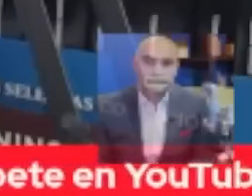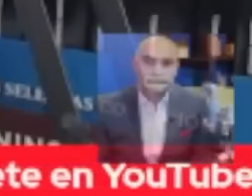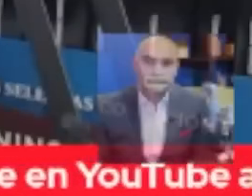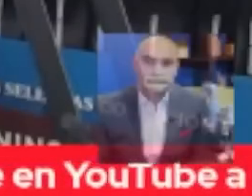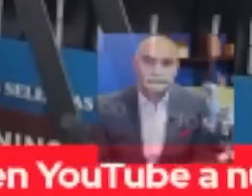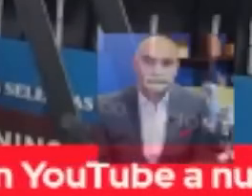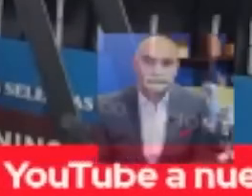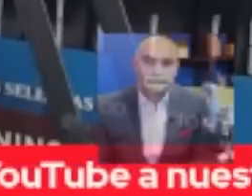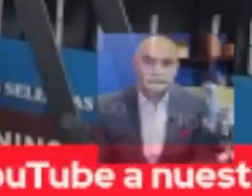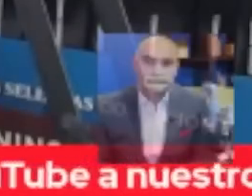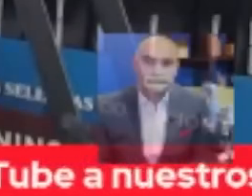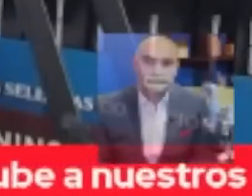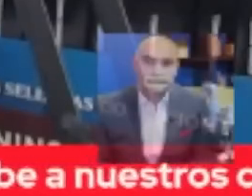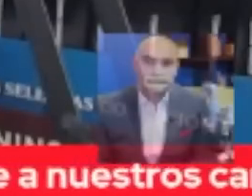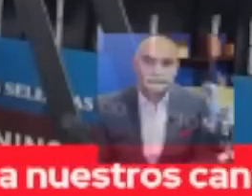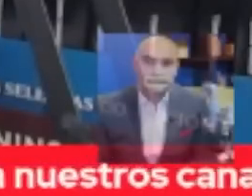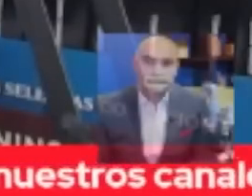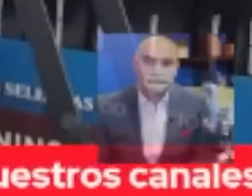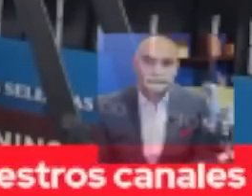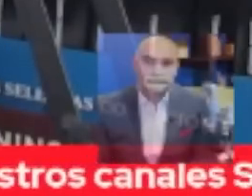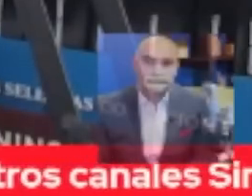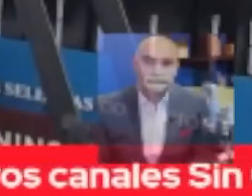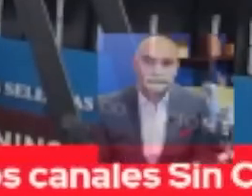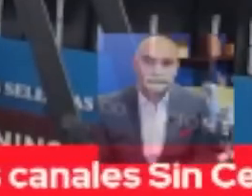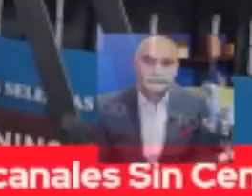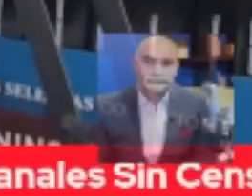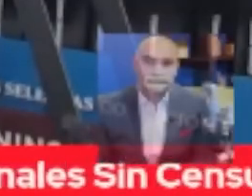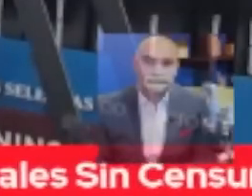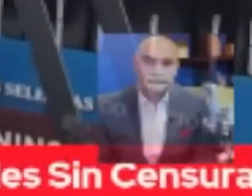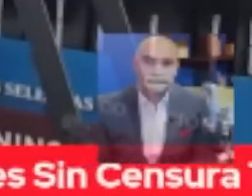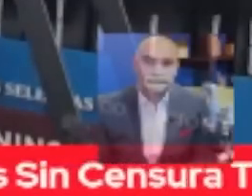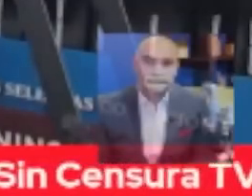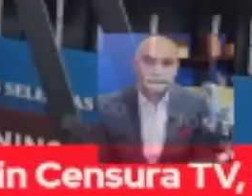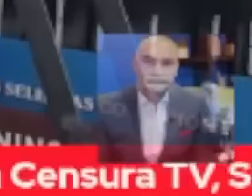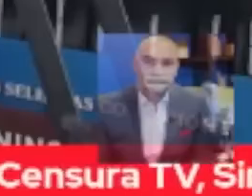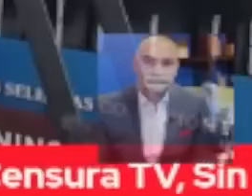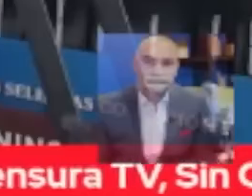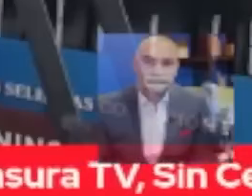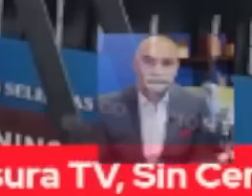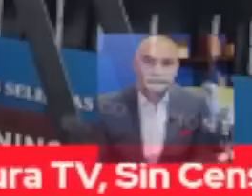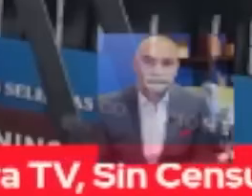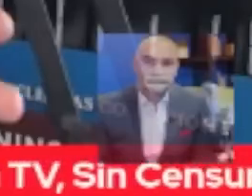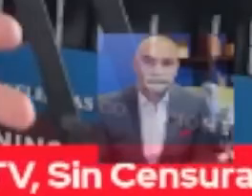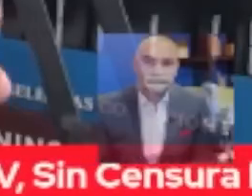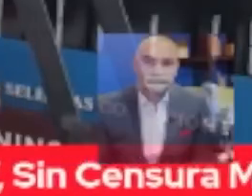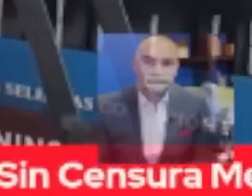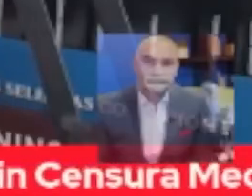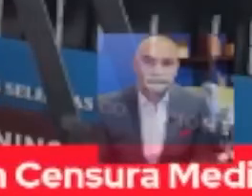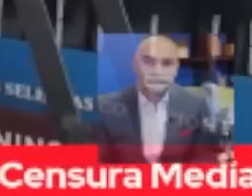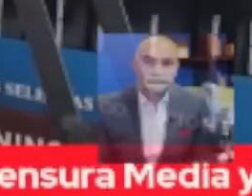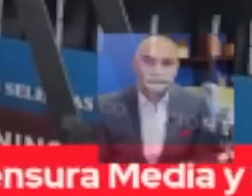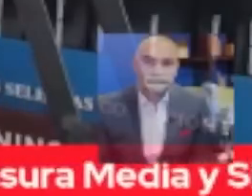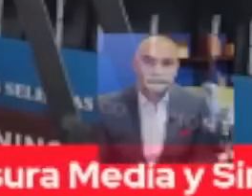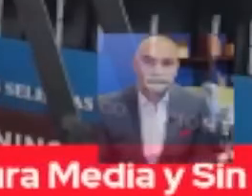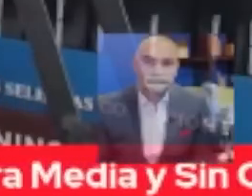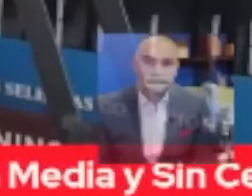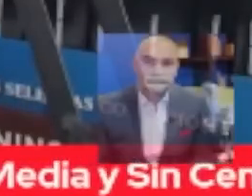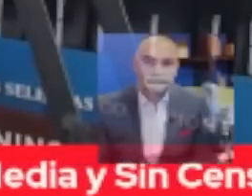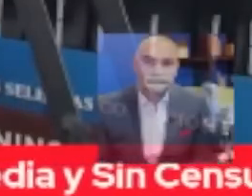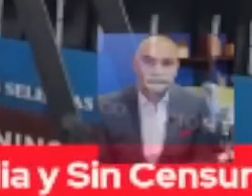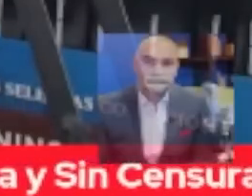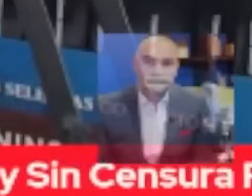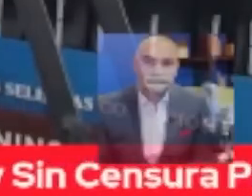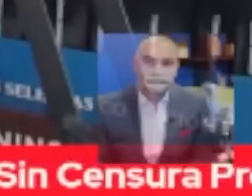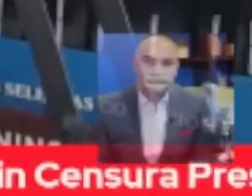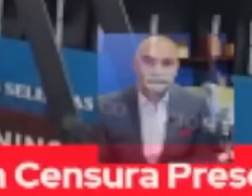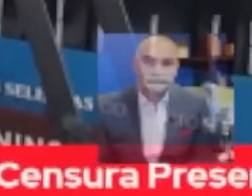Entonces estos sujetos como ocurrió en el caso de la UNAM no se sabía que había contratos